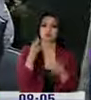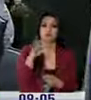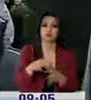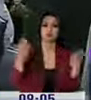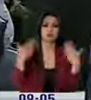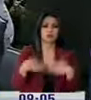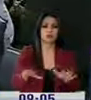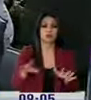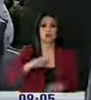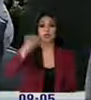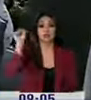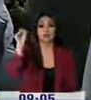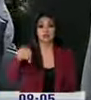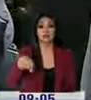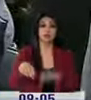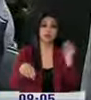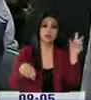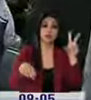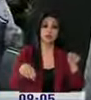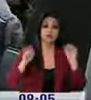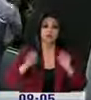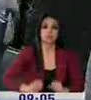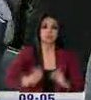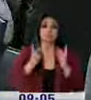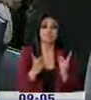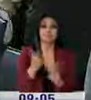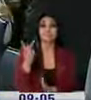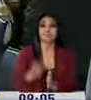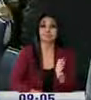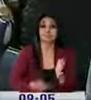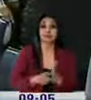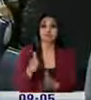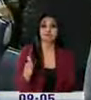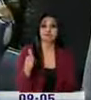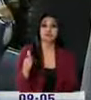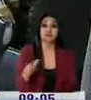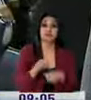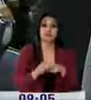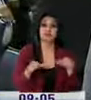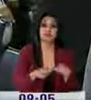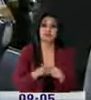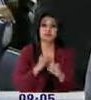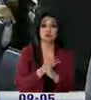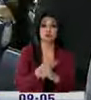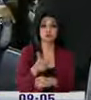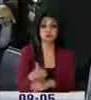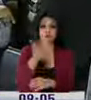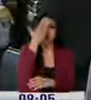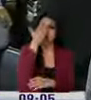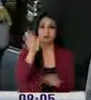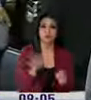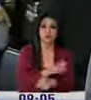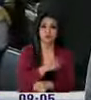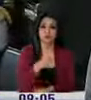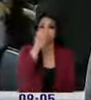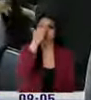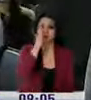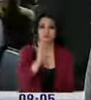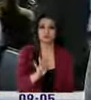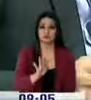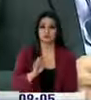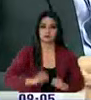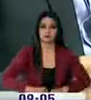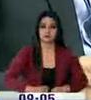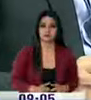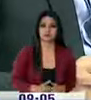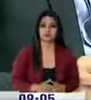cualquiera de los dos escenarios, gane el sí o gane el no, ¿no? Al final, ella es la que administraba la institución y es la que tiene conocimiento total de cuál es su estado y